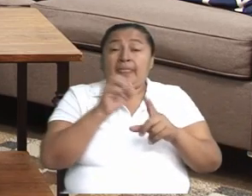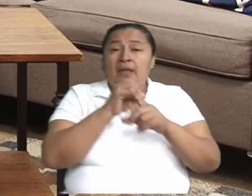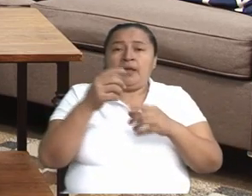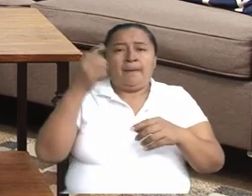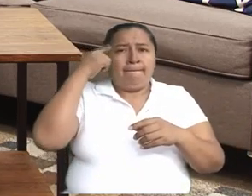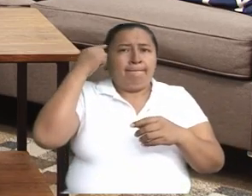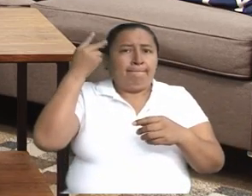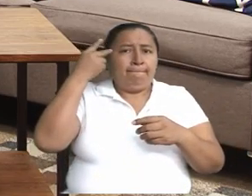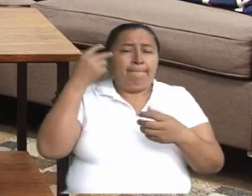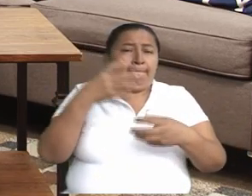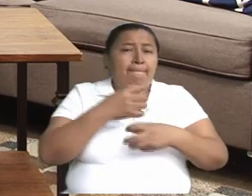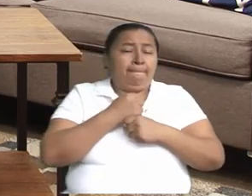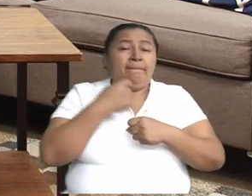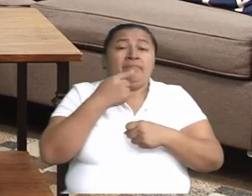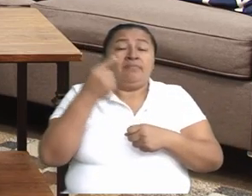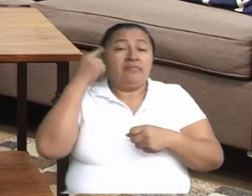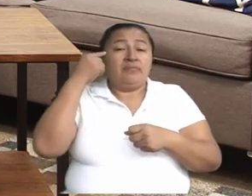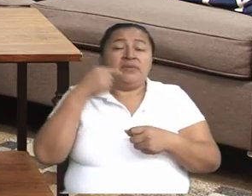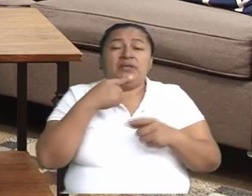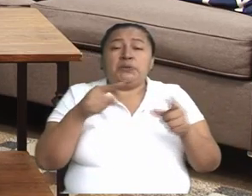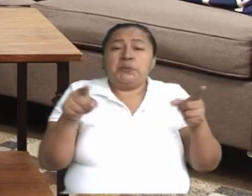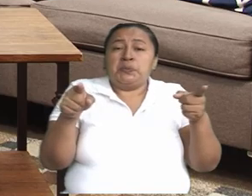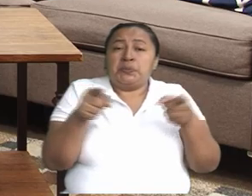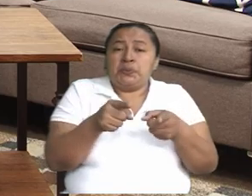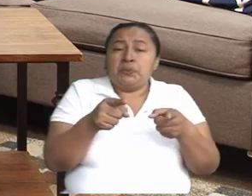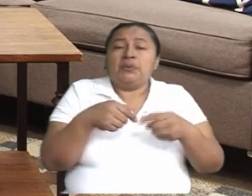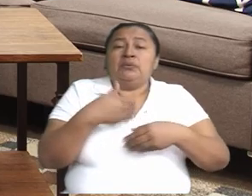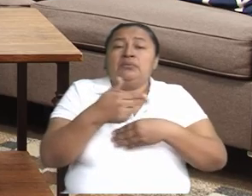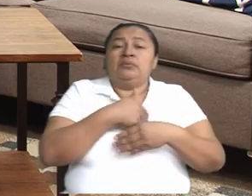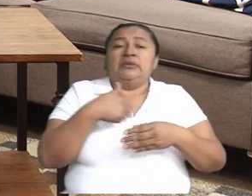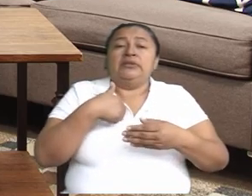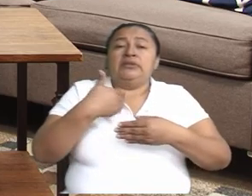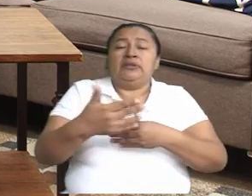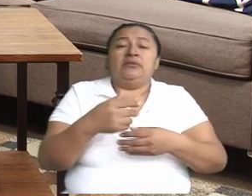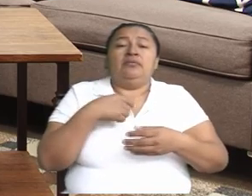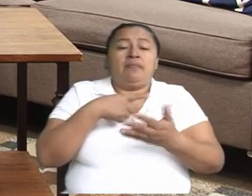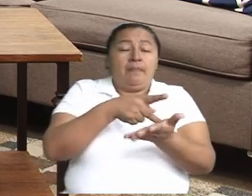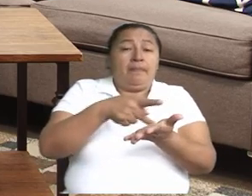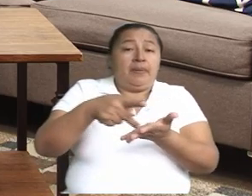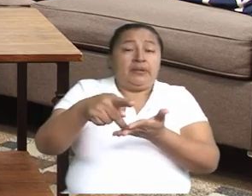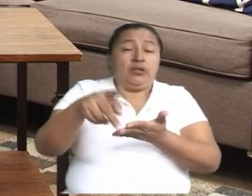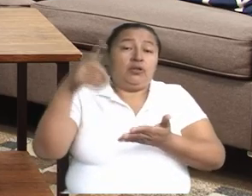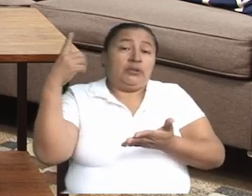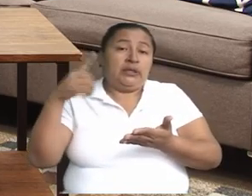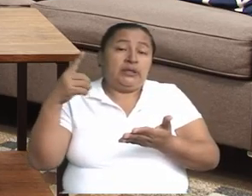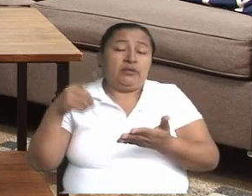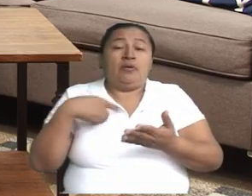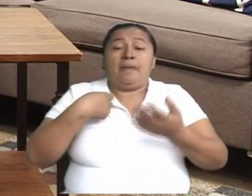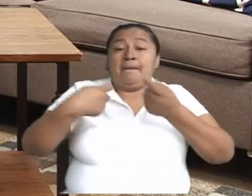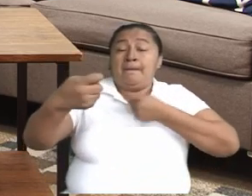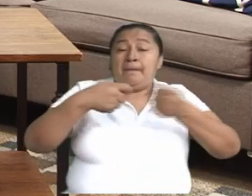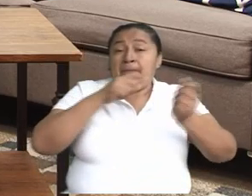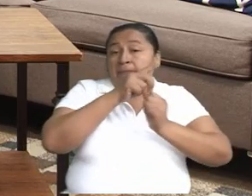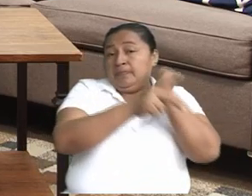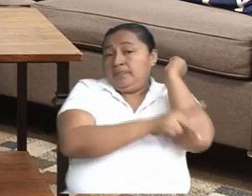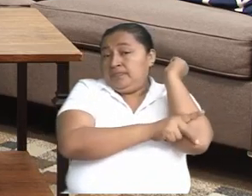doctrina que sintetiza lo que son los partidos de derecha, los vendepatrias que viven